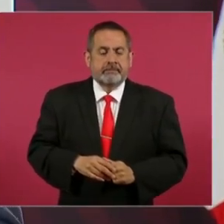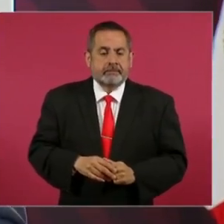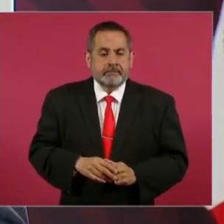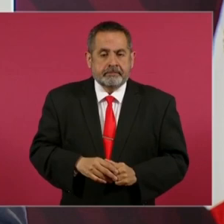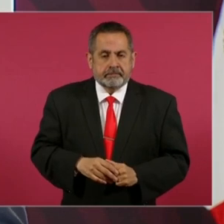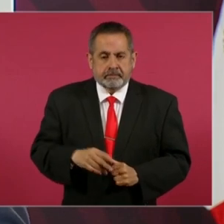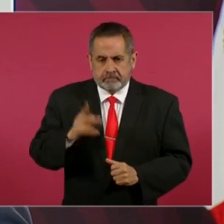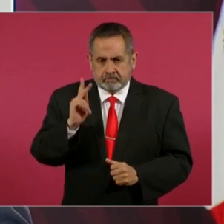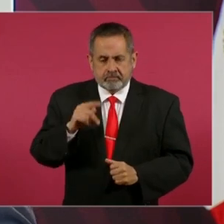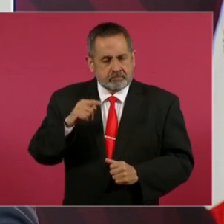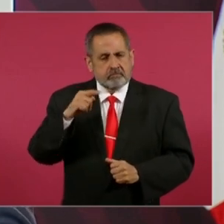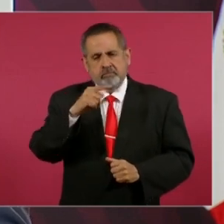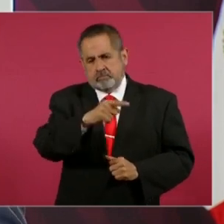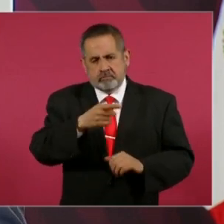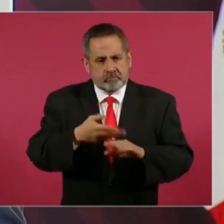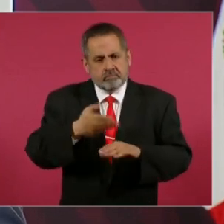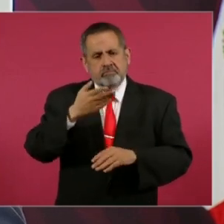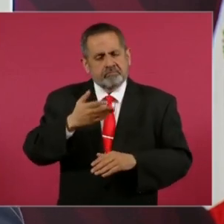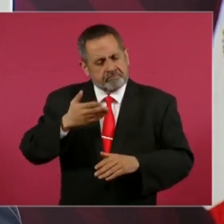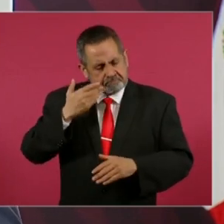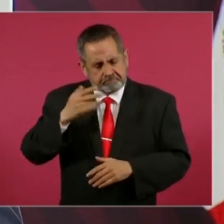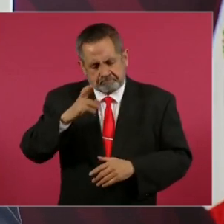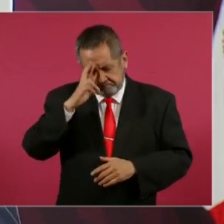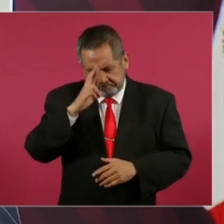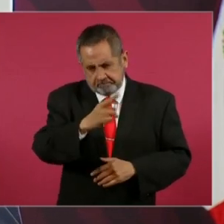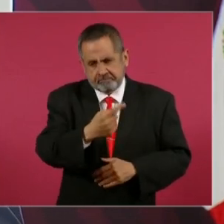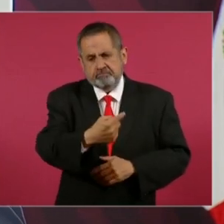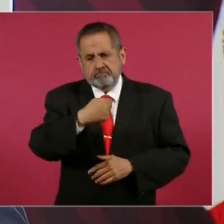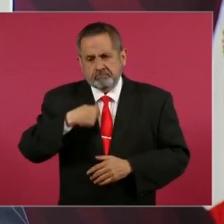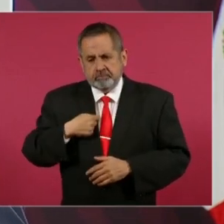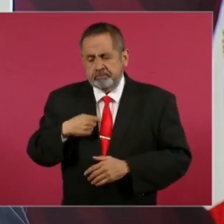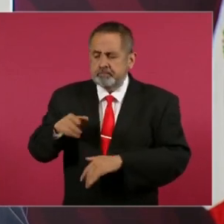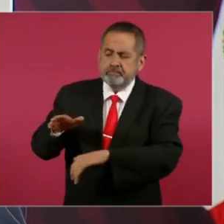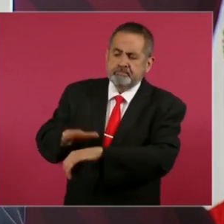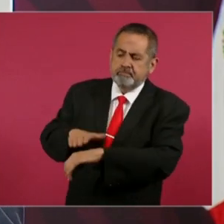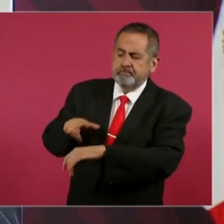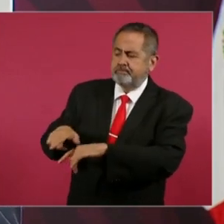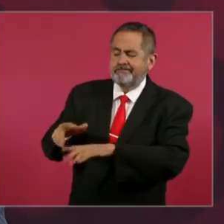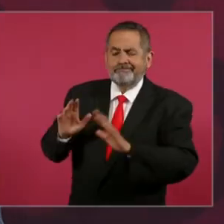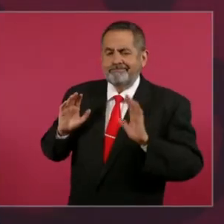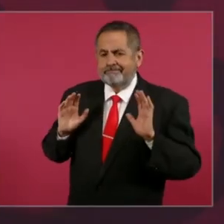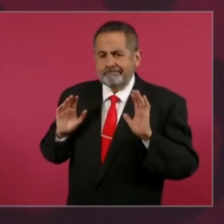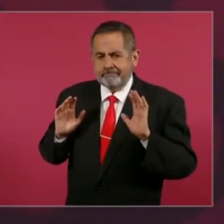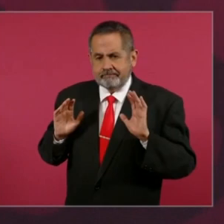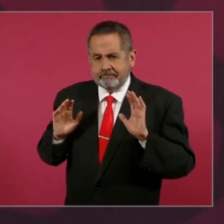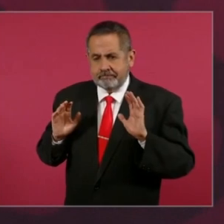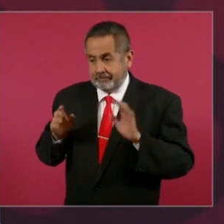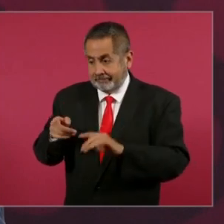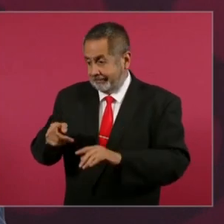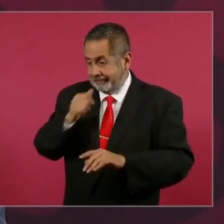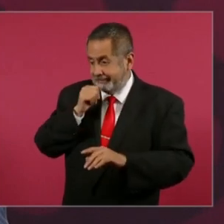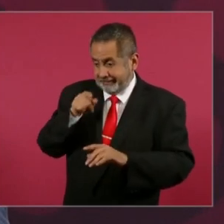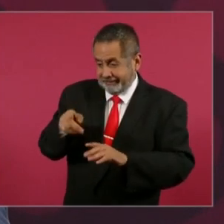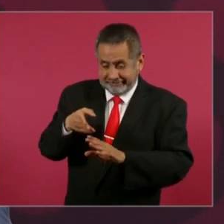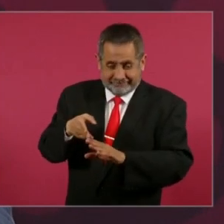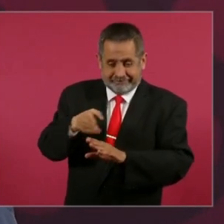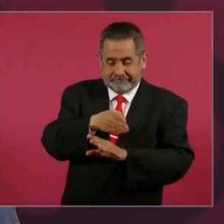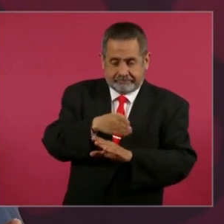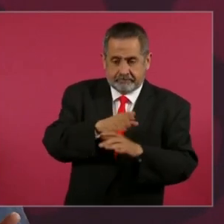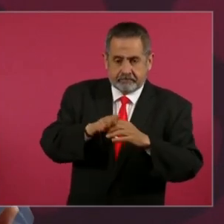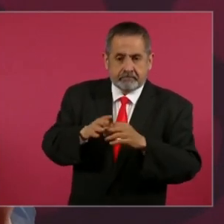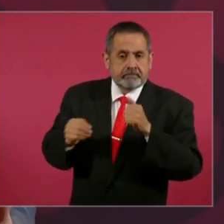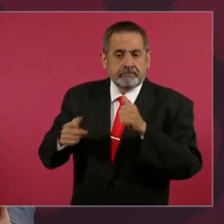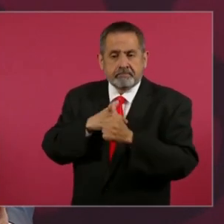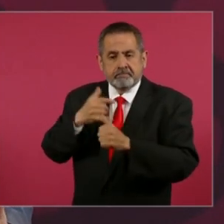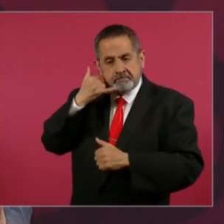de manera él muy respetuosa nos dijo que en esa negociación, antes de esa negociación, nos iba a